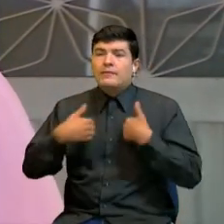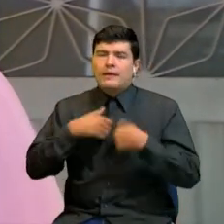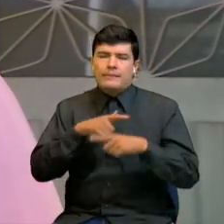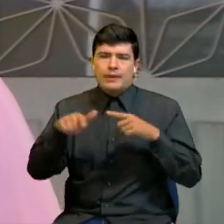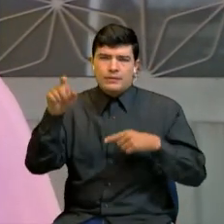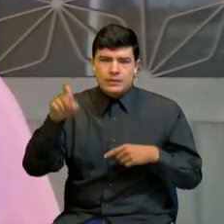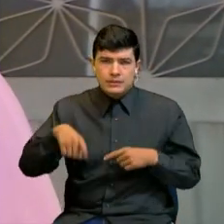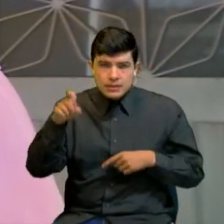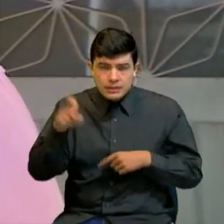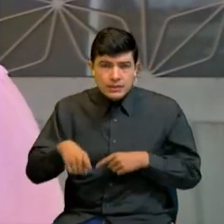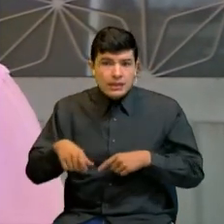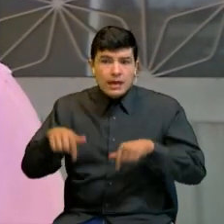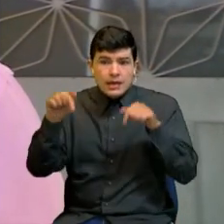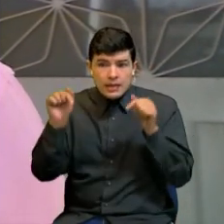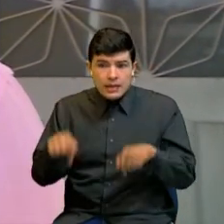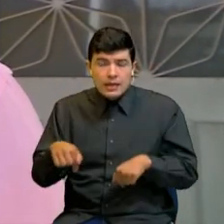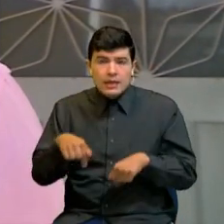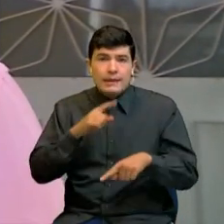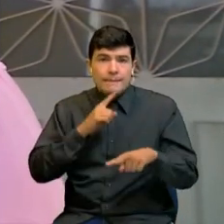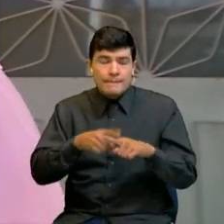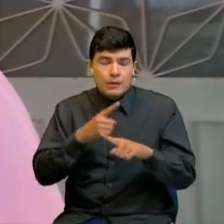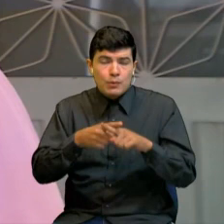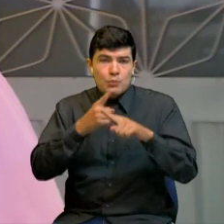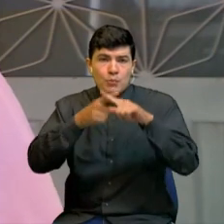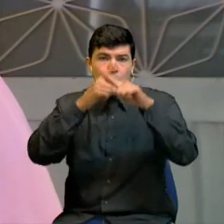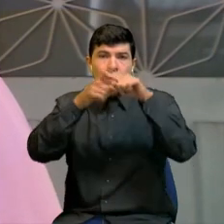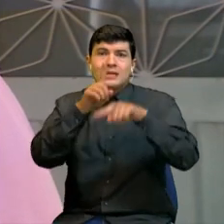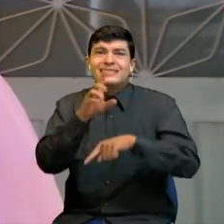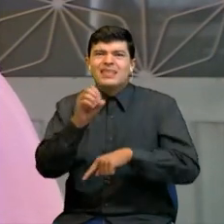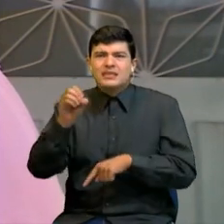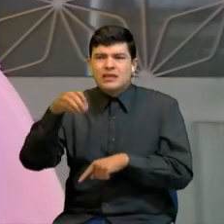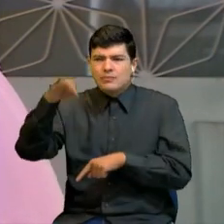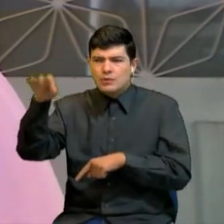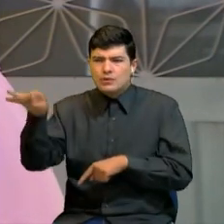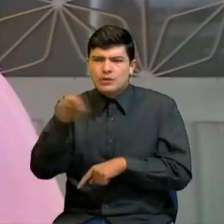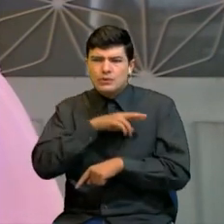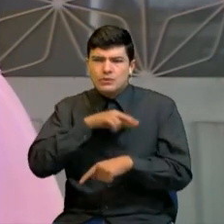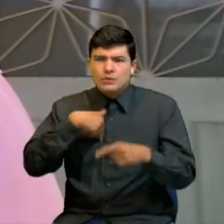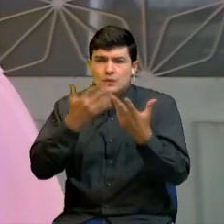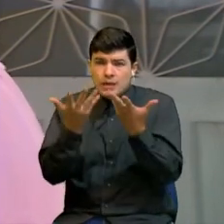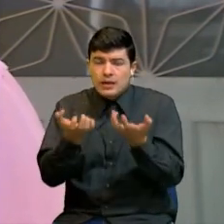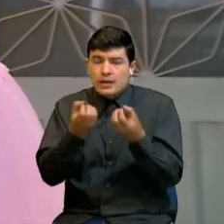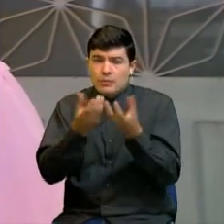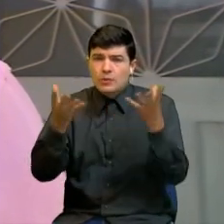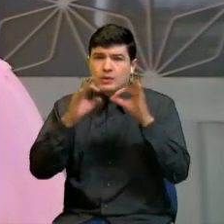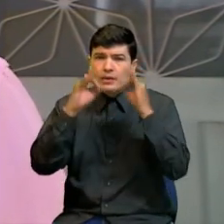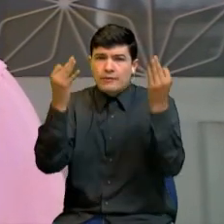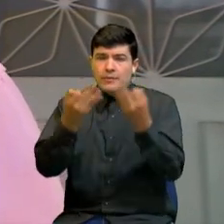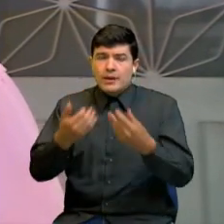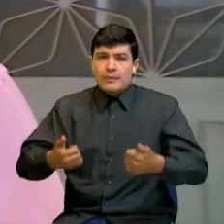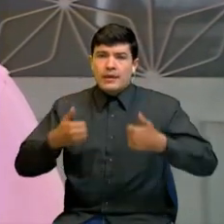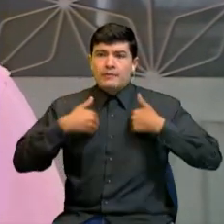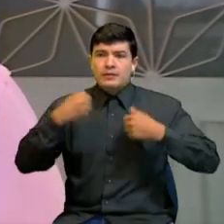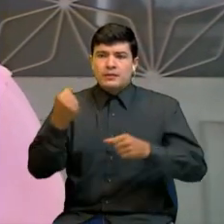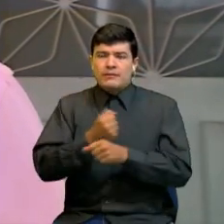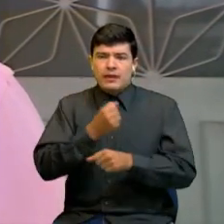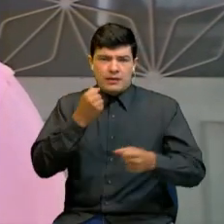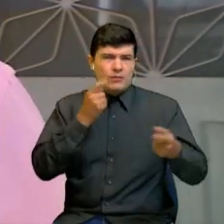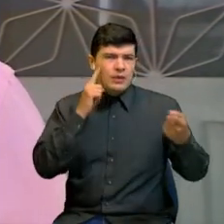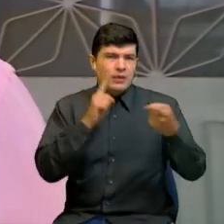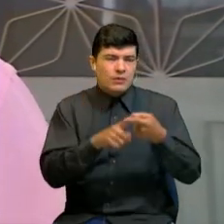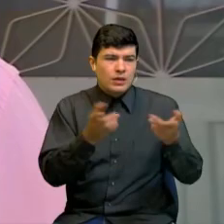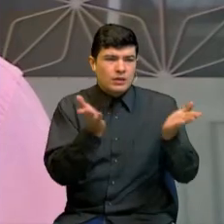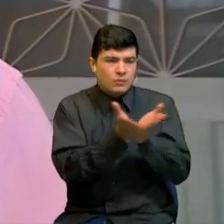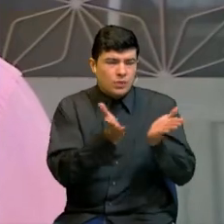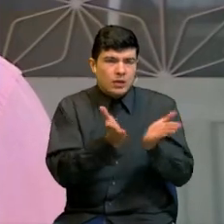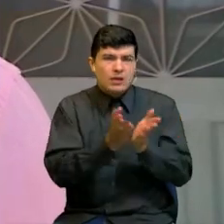que se nos multiplique al 100%, queremos muchas familias beneficiarias en vivienda, trabajar por la educación, por la recreación, por